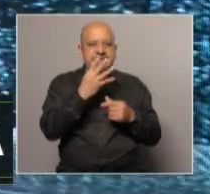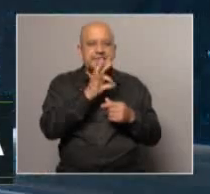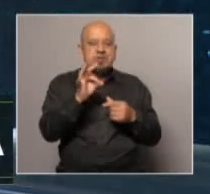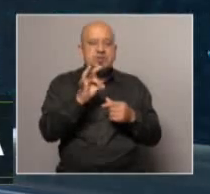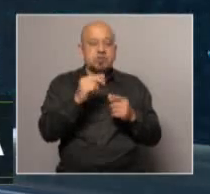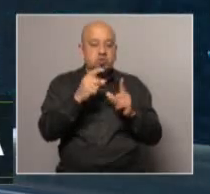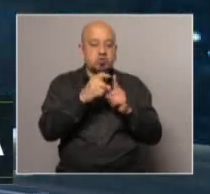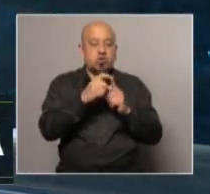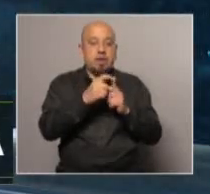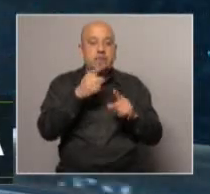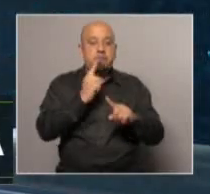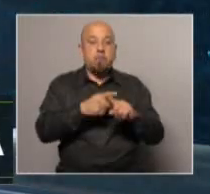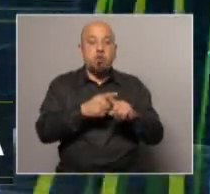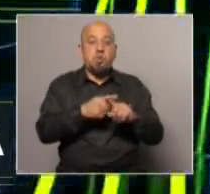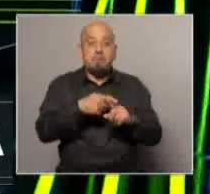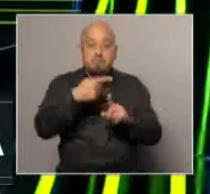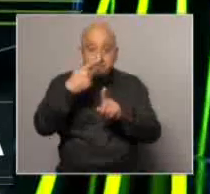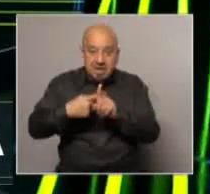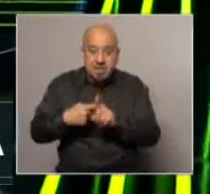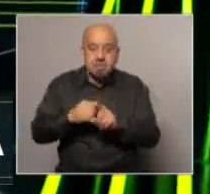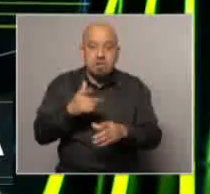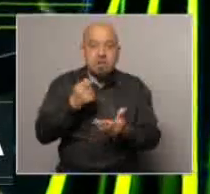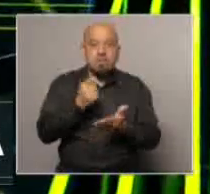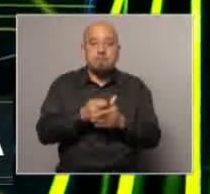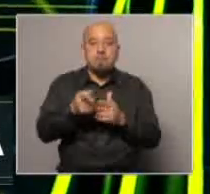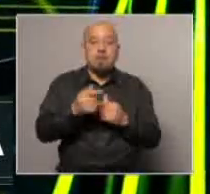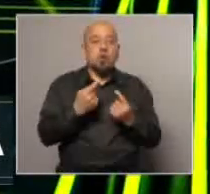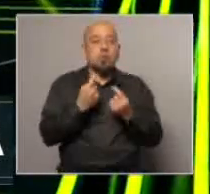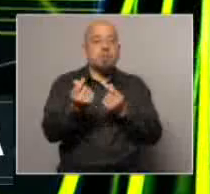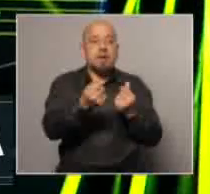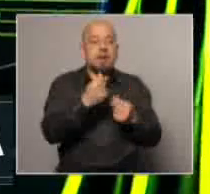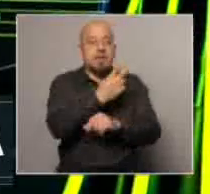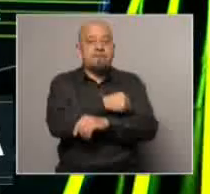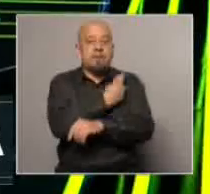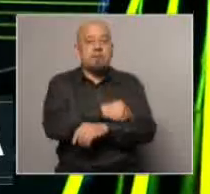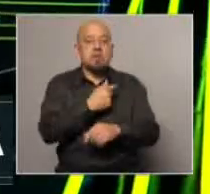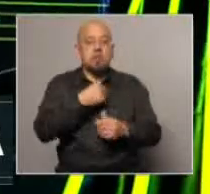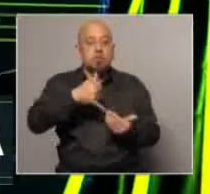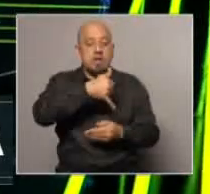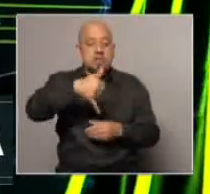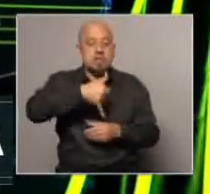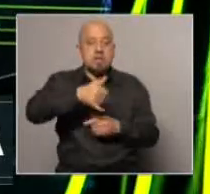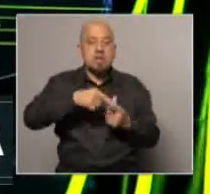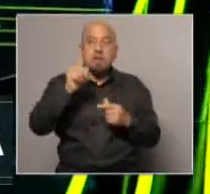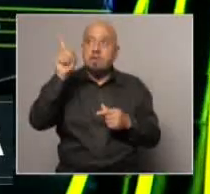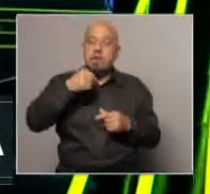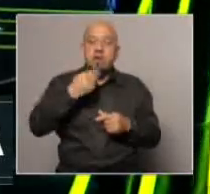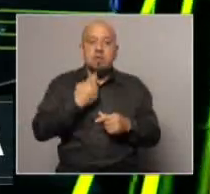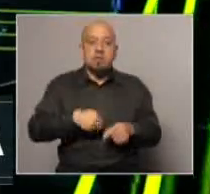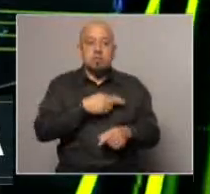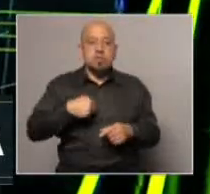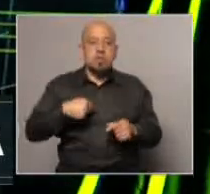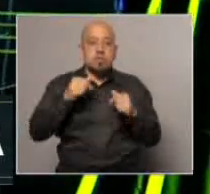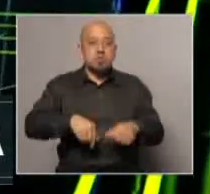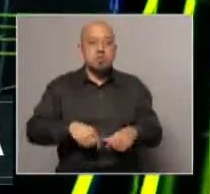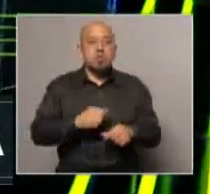$200 o $400 por mes, dependiendo de la dosis que necesitan, del aceite legal que se puede comprar en la farmacia. Un aceite que por otro lado viene de Suiza, que nosotros podríamos